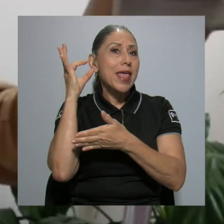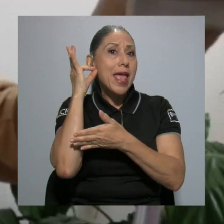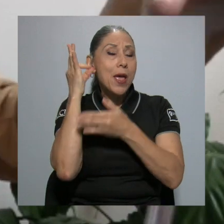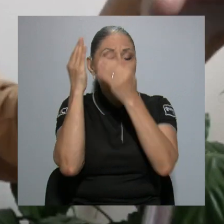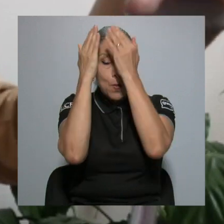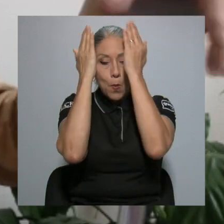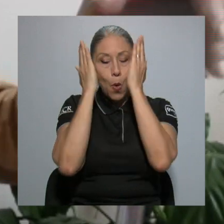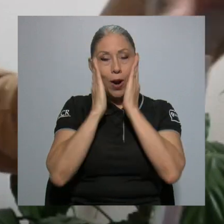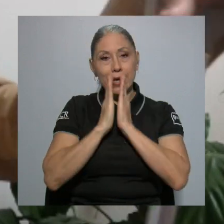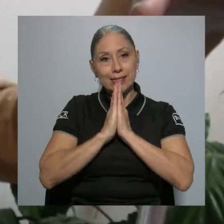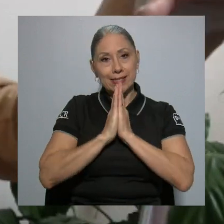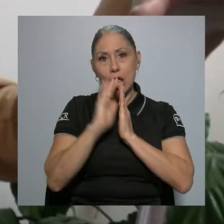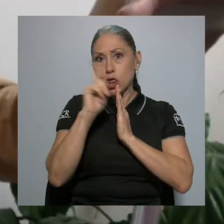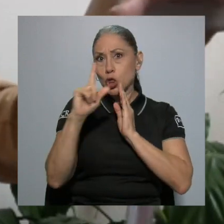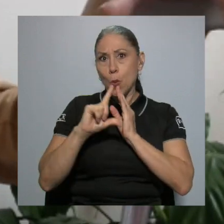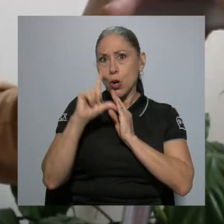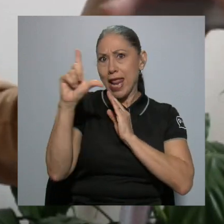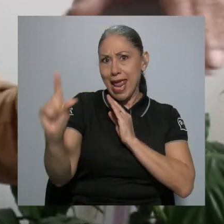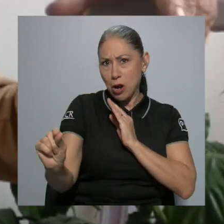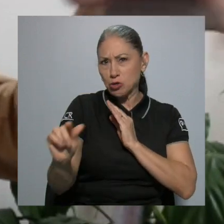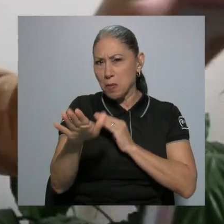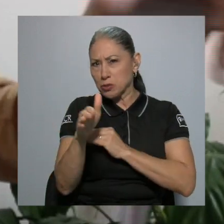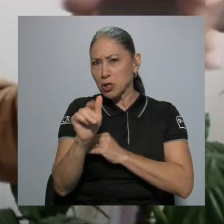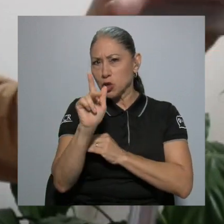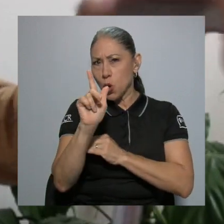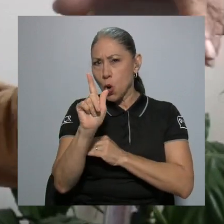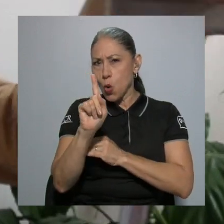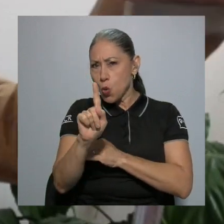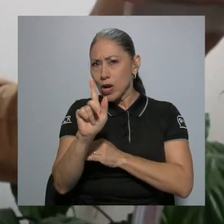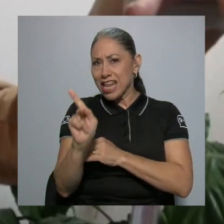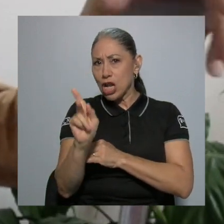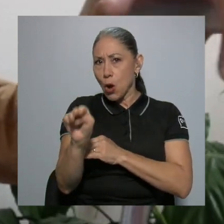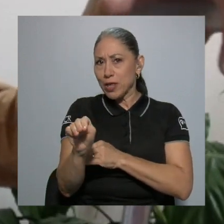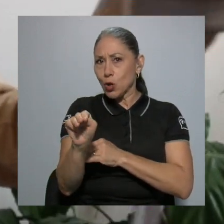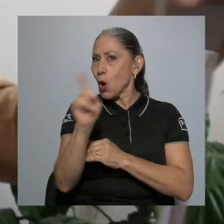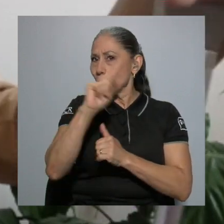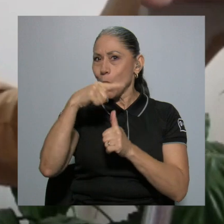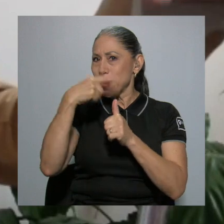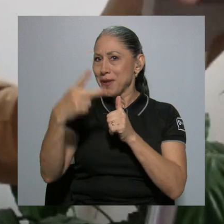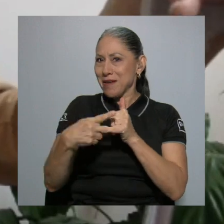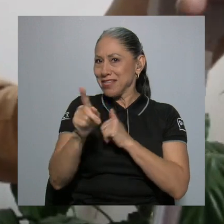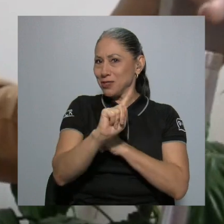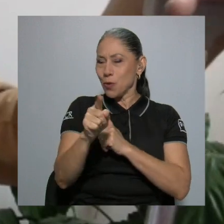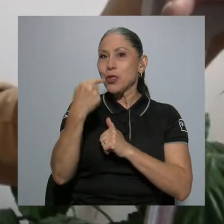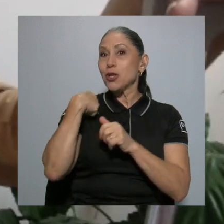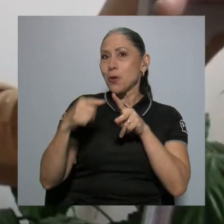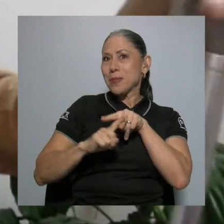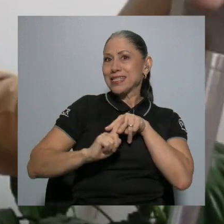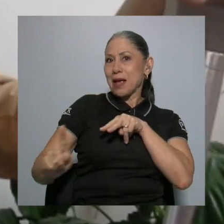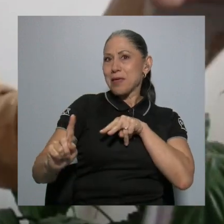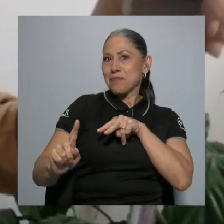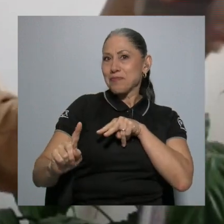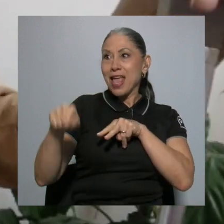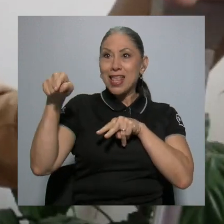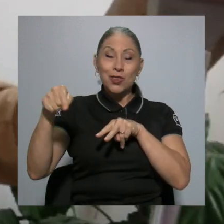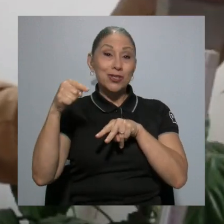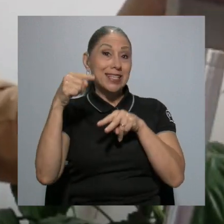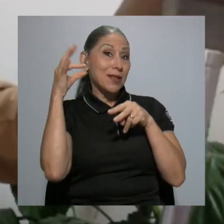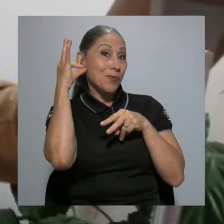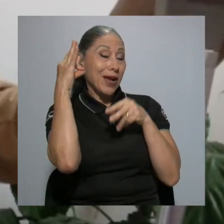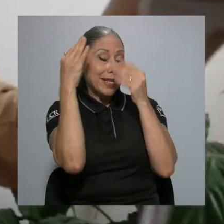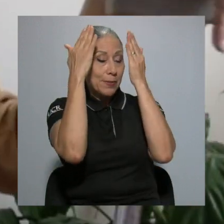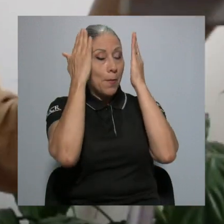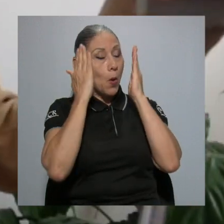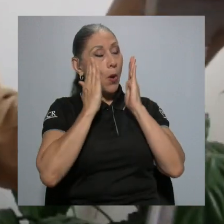1 kilómetro. Y al escaparme, no era la primera vez, llegué al colegio y las monjas salían